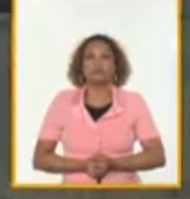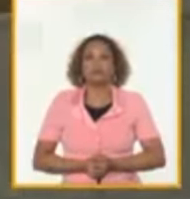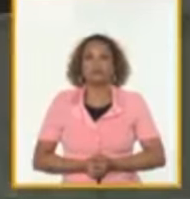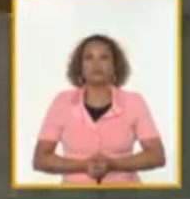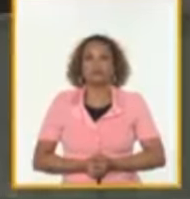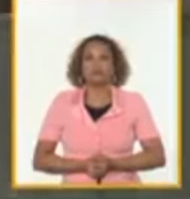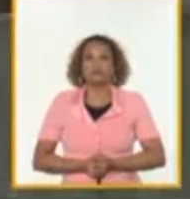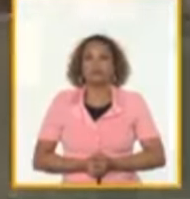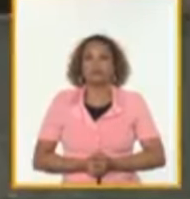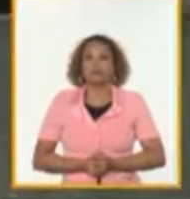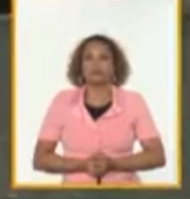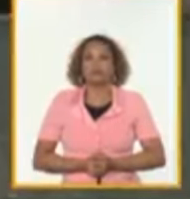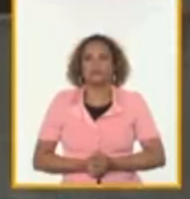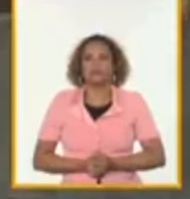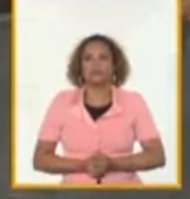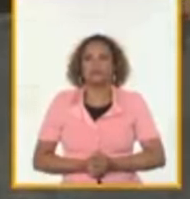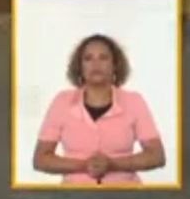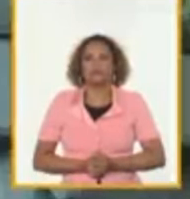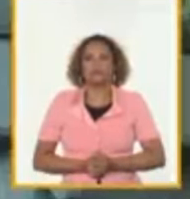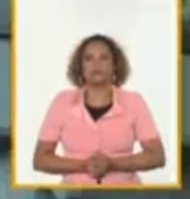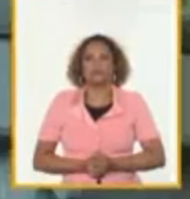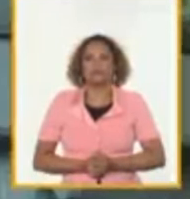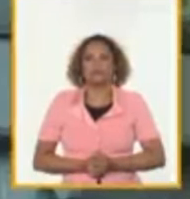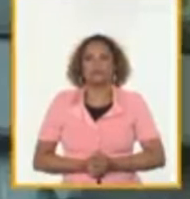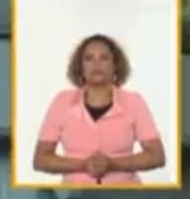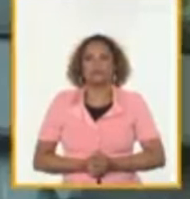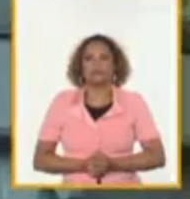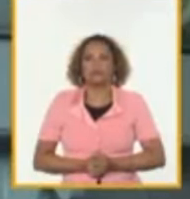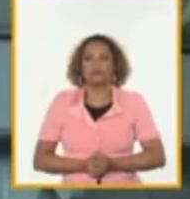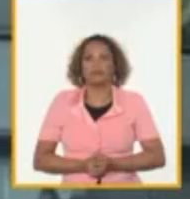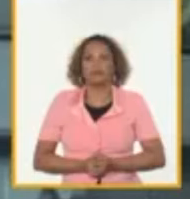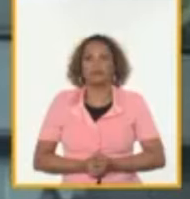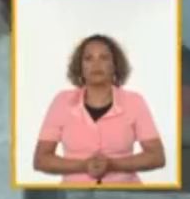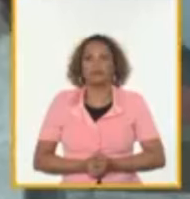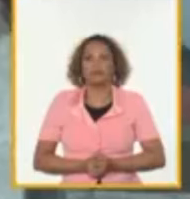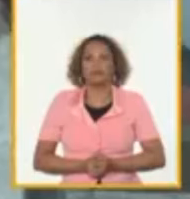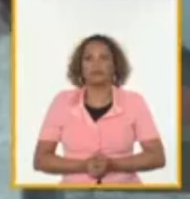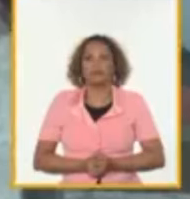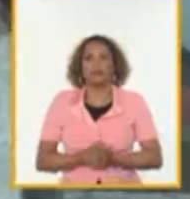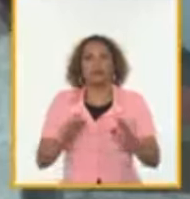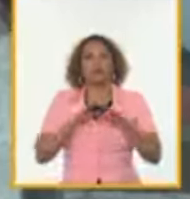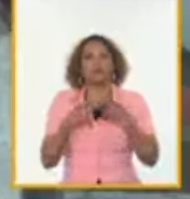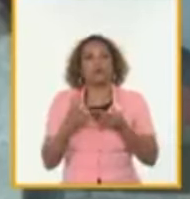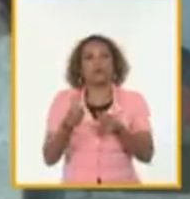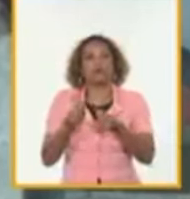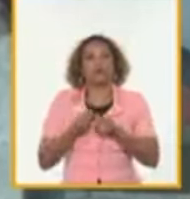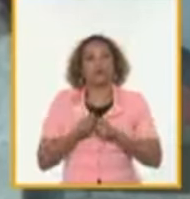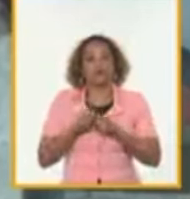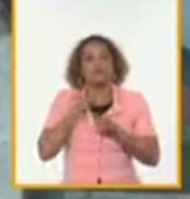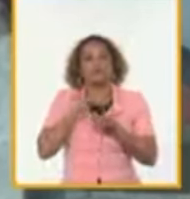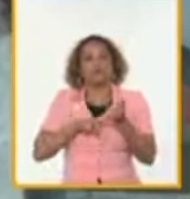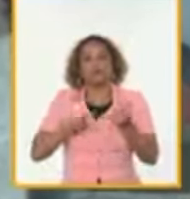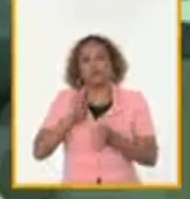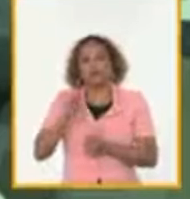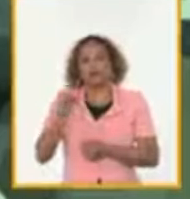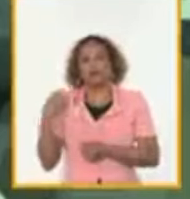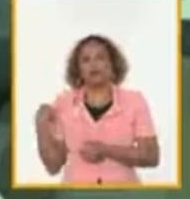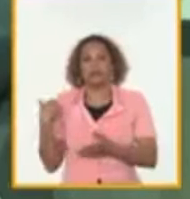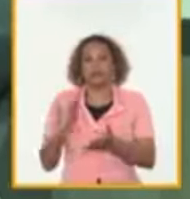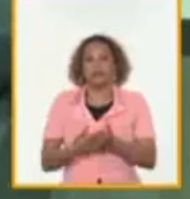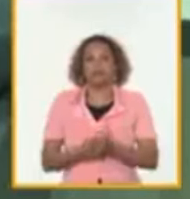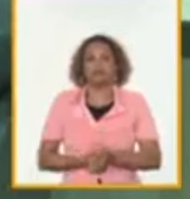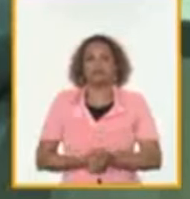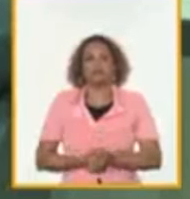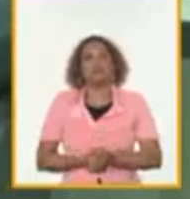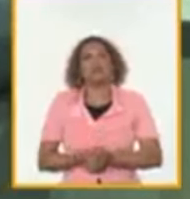ese de ese parque de la generación de conocimiento y todas las posibilidades que nos está dando en en la provincia de villac Clara en estos momentos una solución